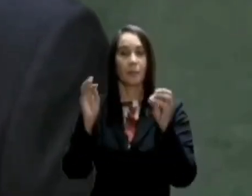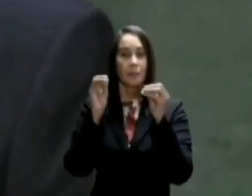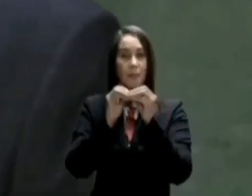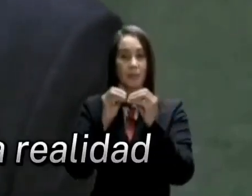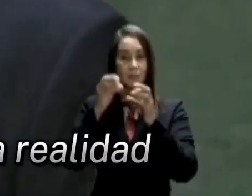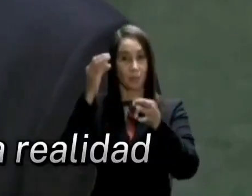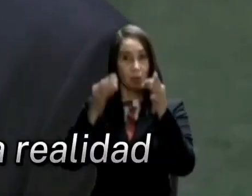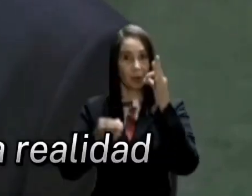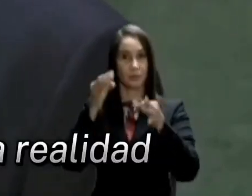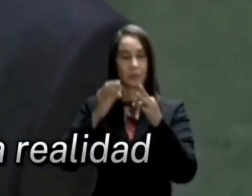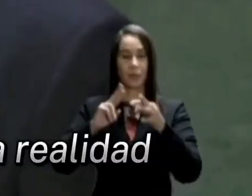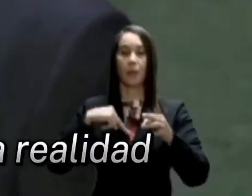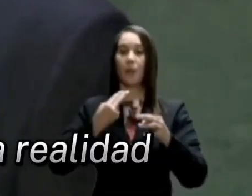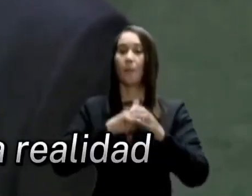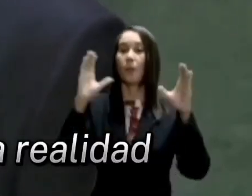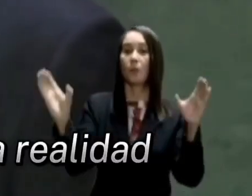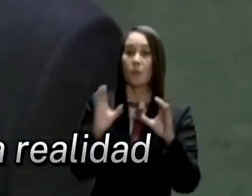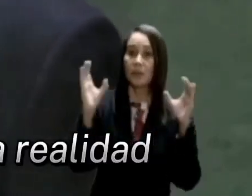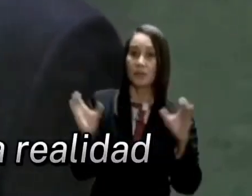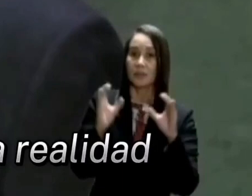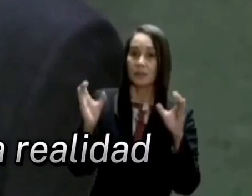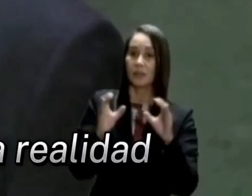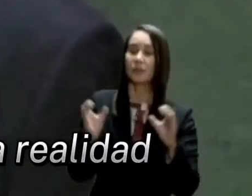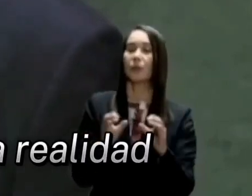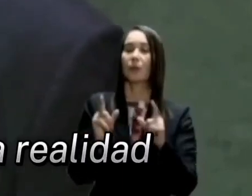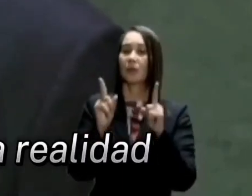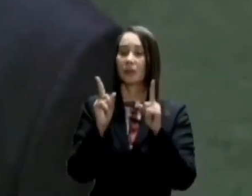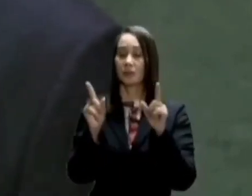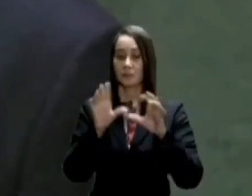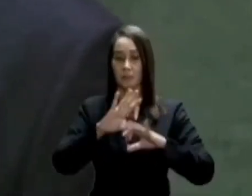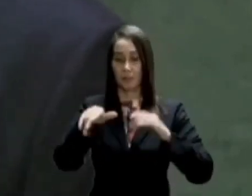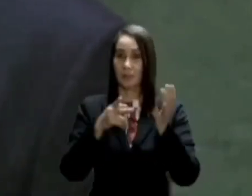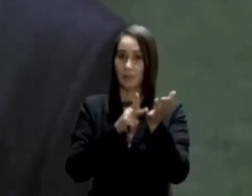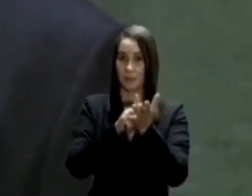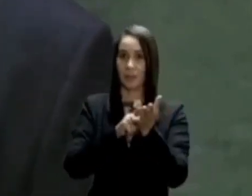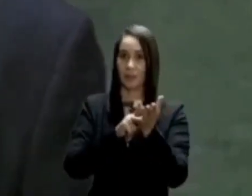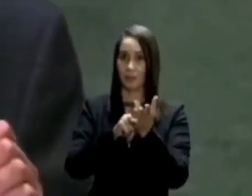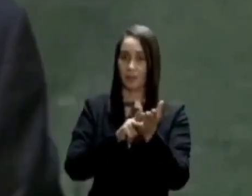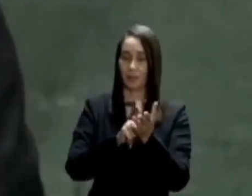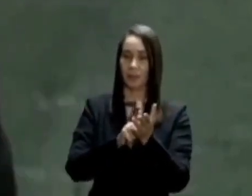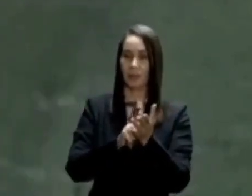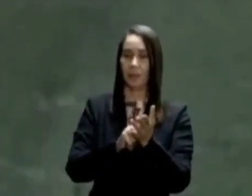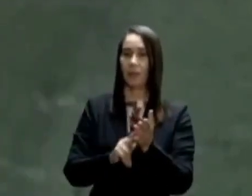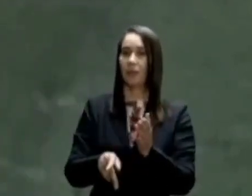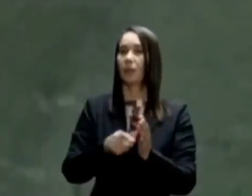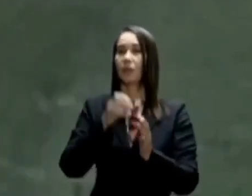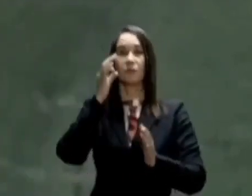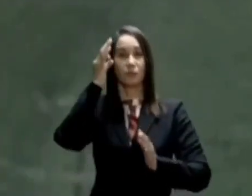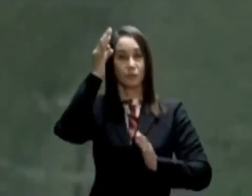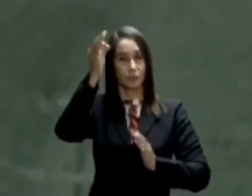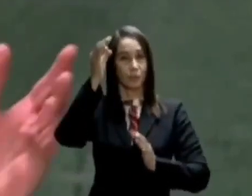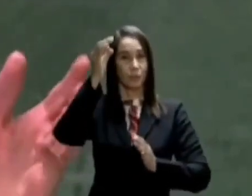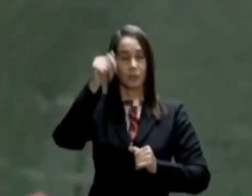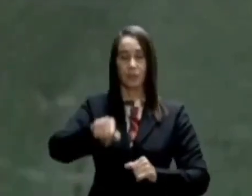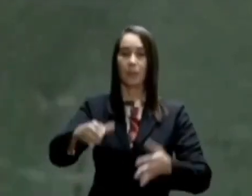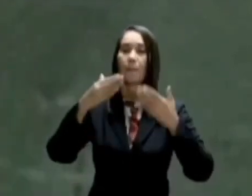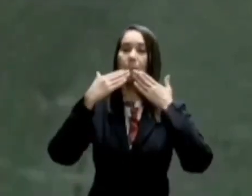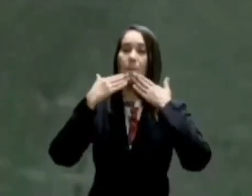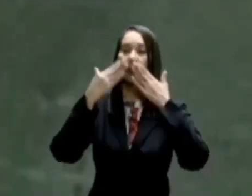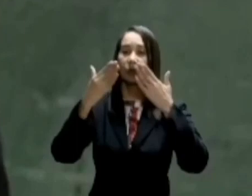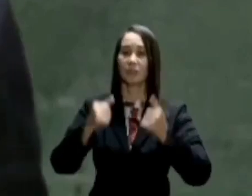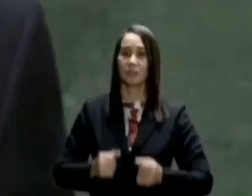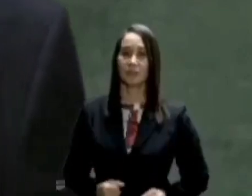crucialmente por nuestras acciones en el terreno de la realidad no le fallemos al futuro Muchas